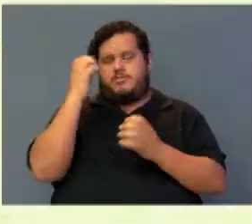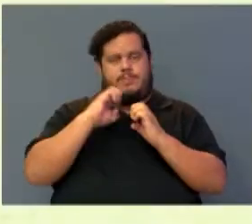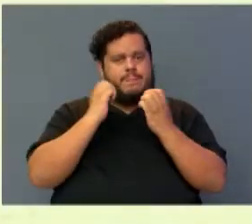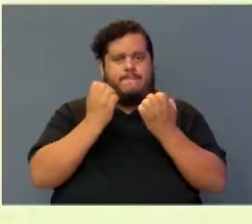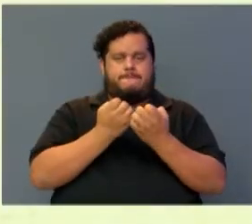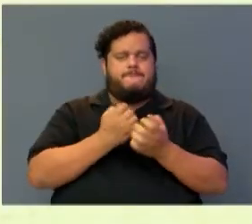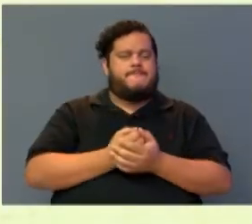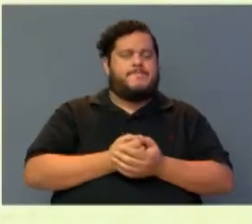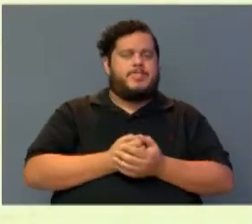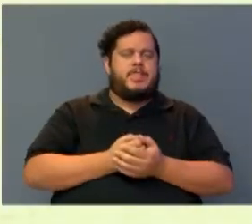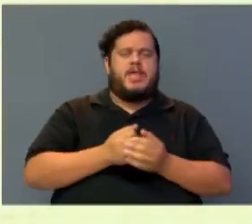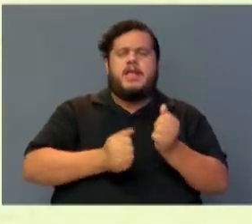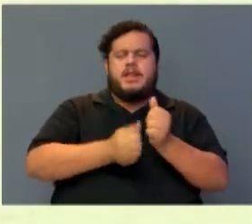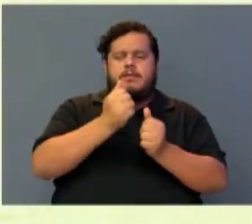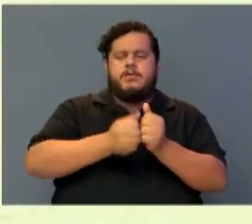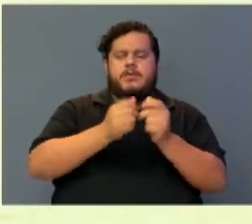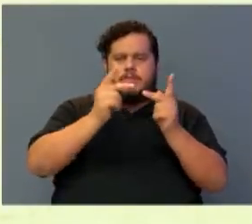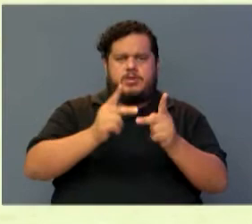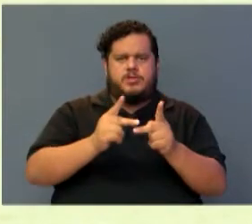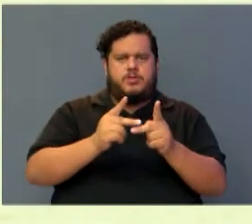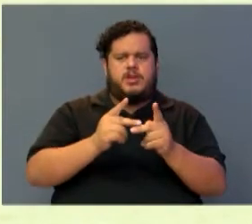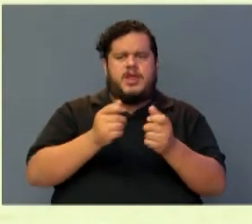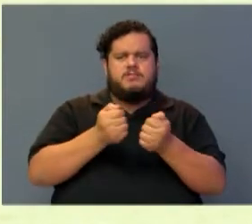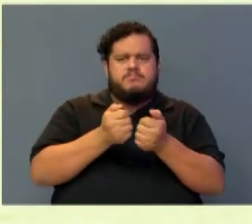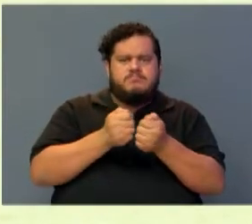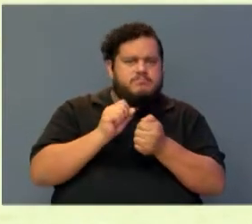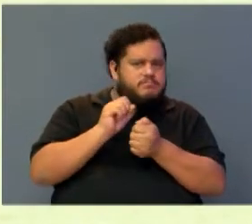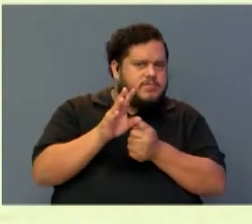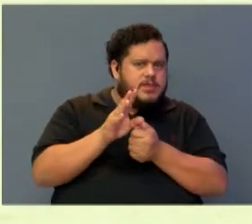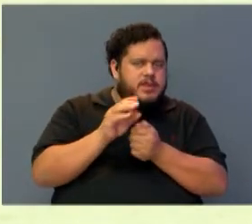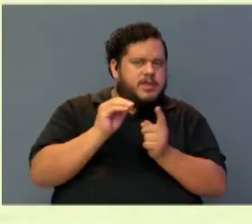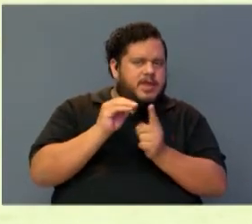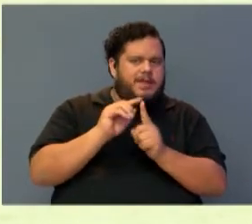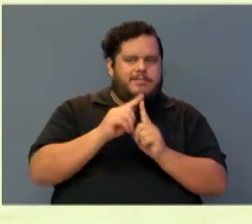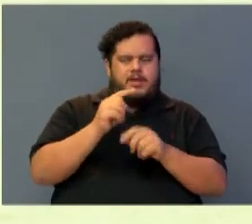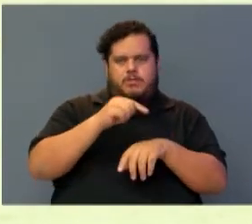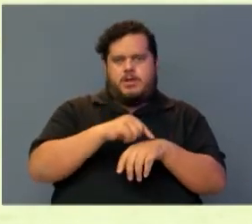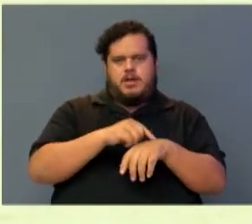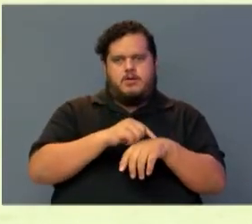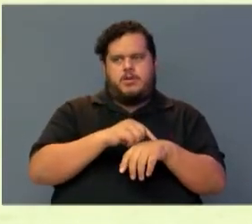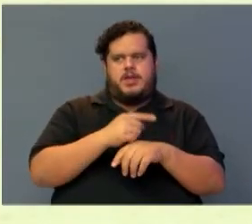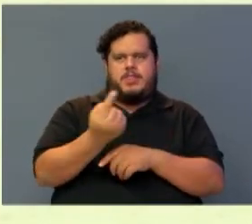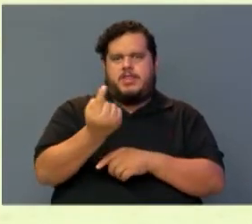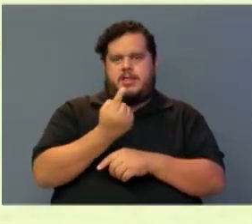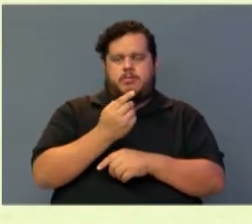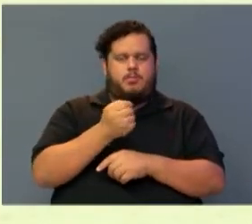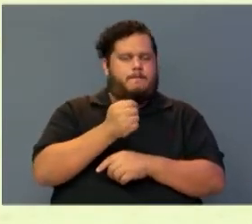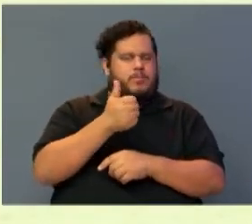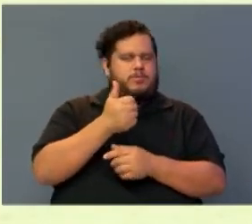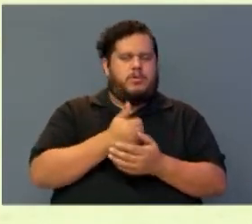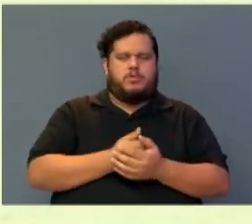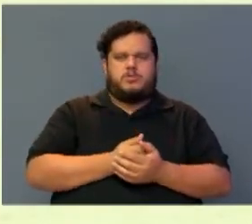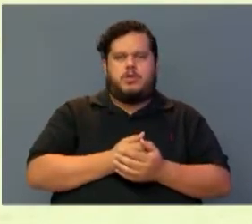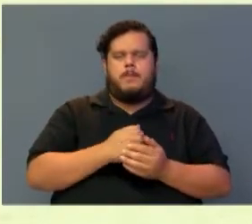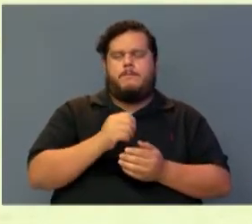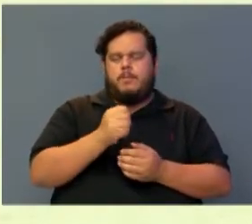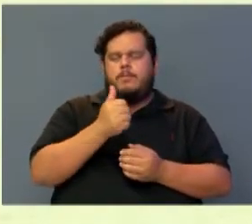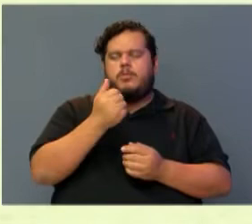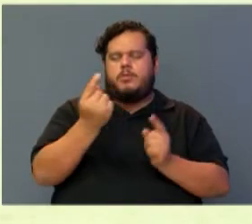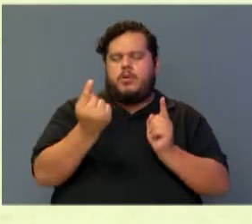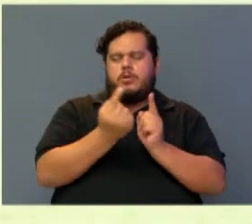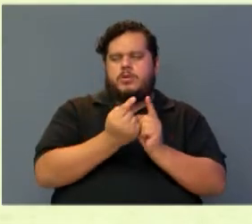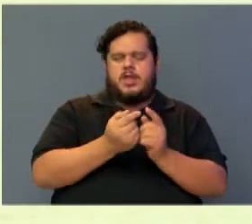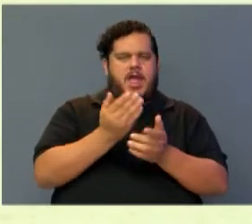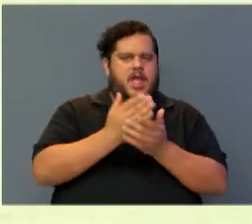Sí, la mayoría de gente le escribe a uno, pero a la hora de estar ahí, y eso no, muy pocos, sí.